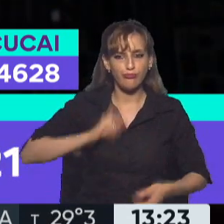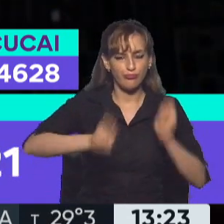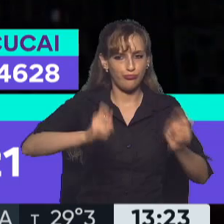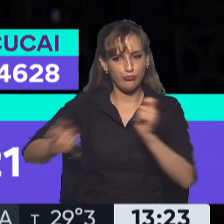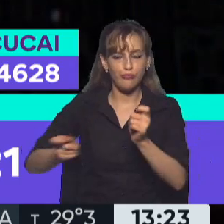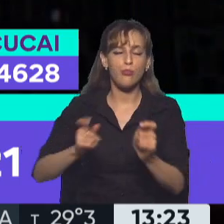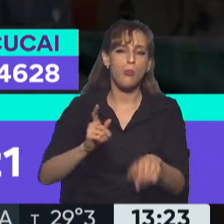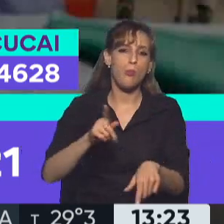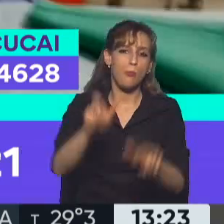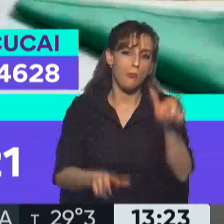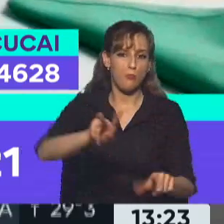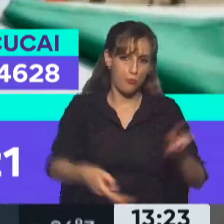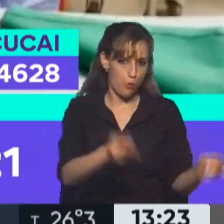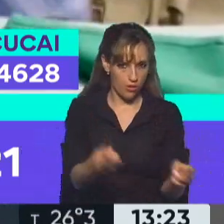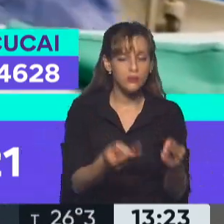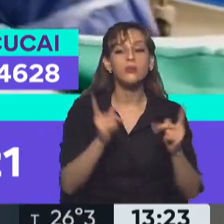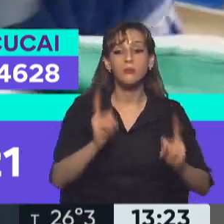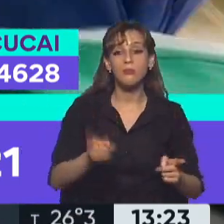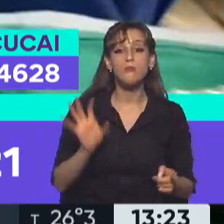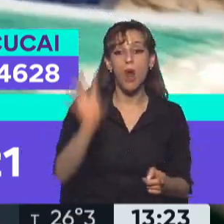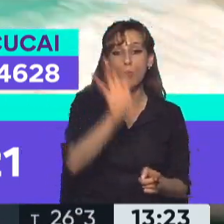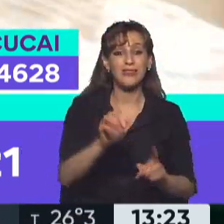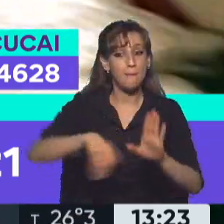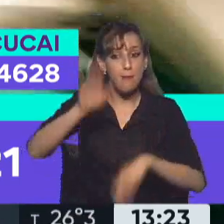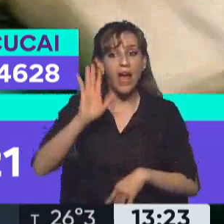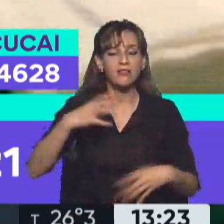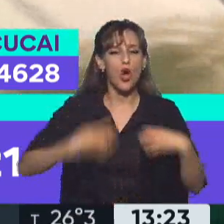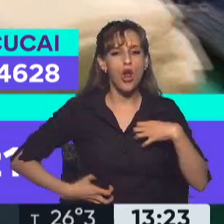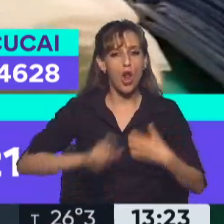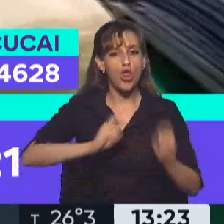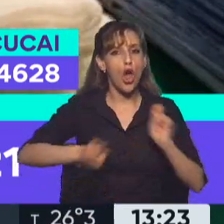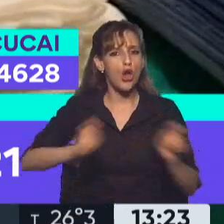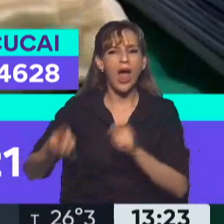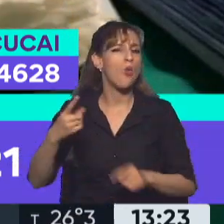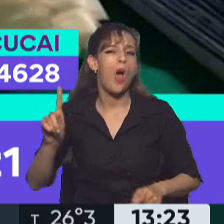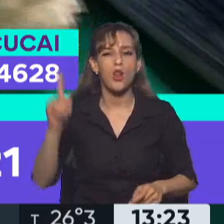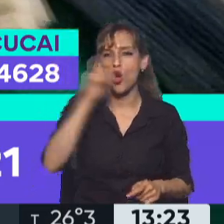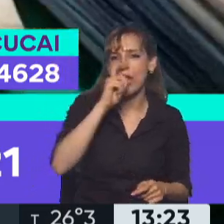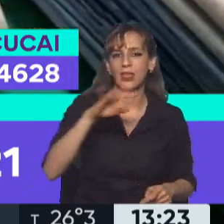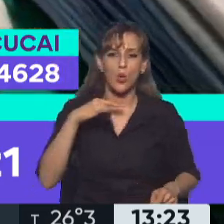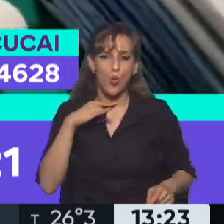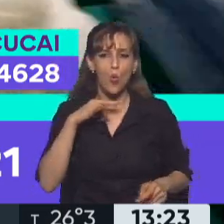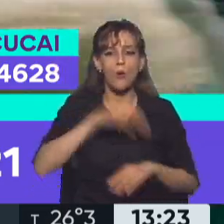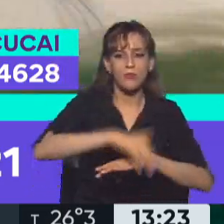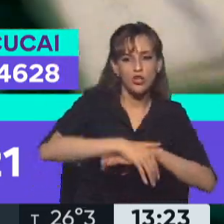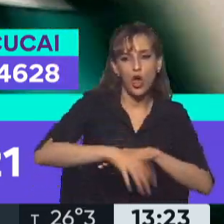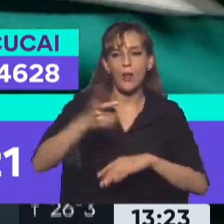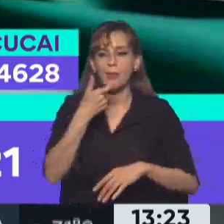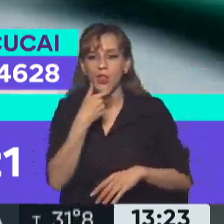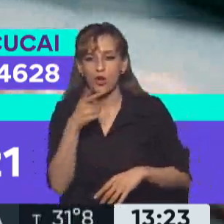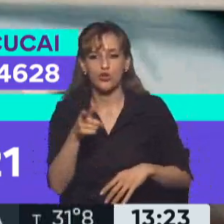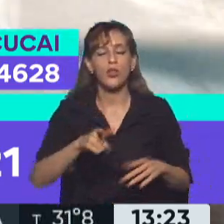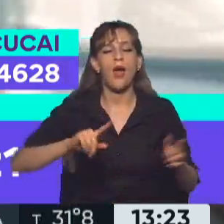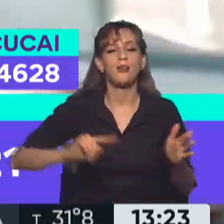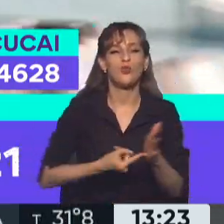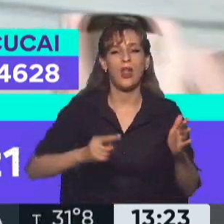nuestro país. Las provincias que tuvieron la mayor tasa de donantes de órganos fueron Corrientes, Jujuy, Misiones, Mendoza, la Ciudad